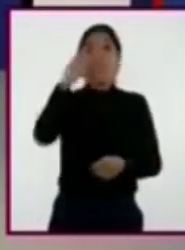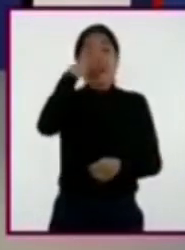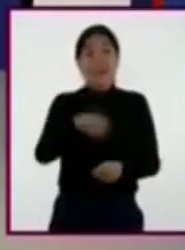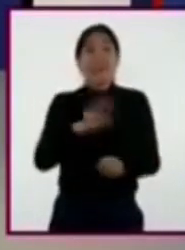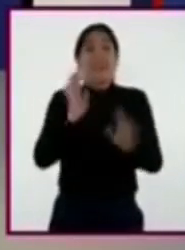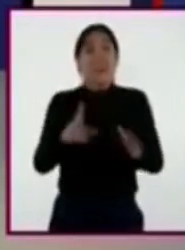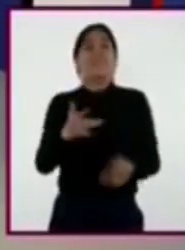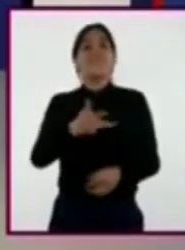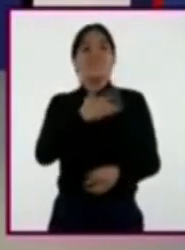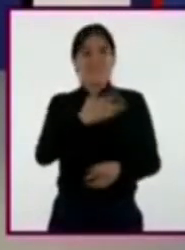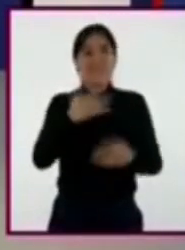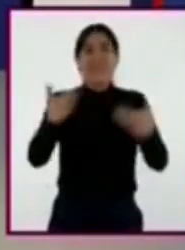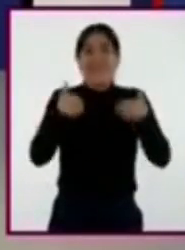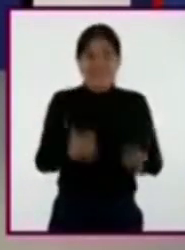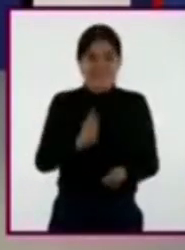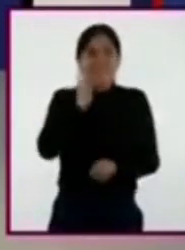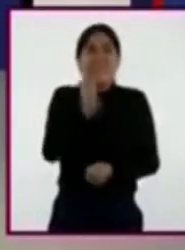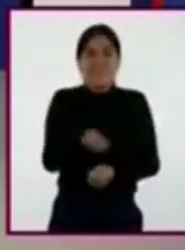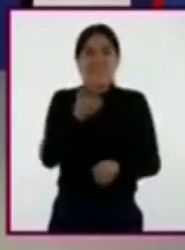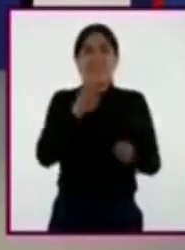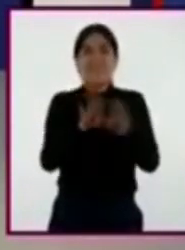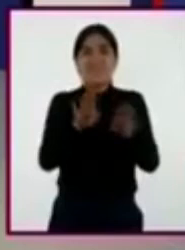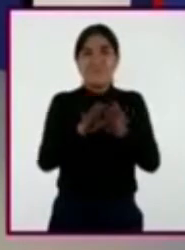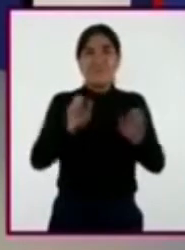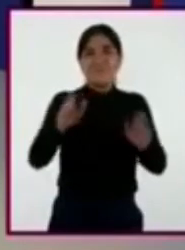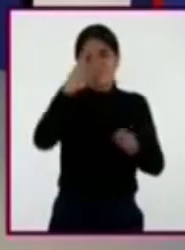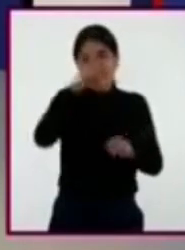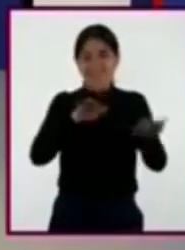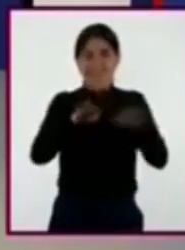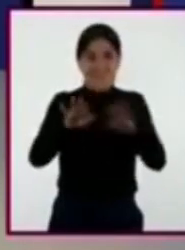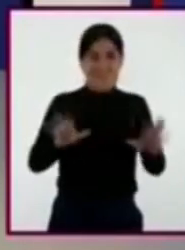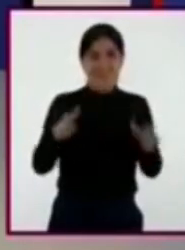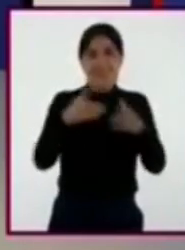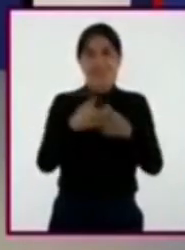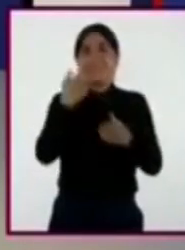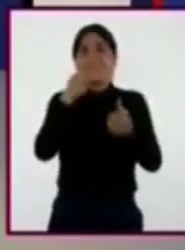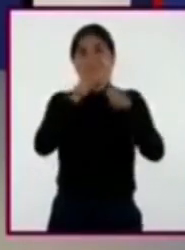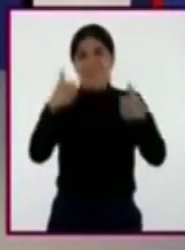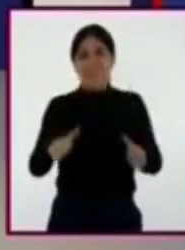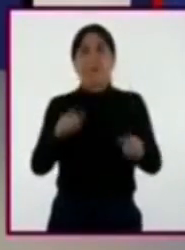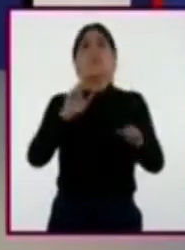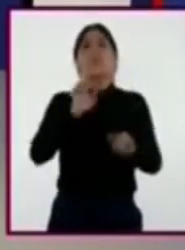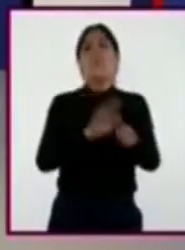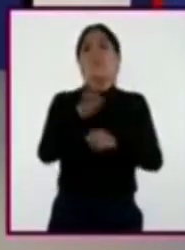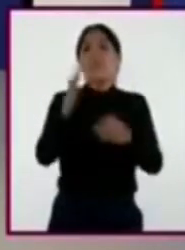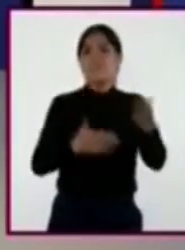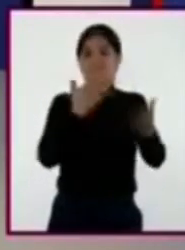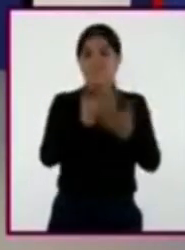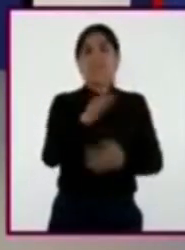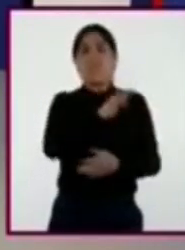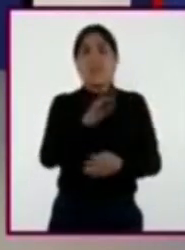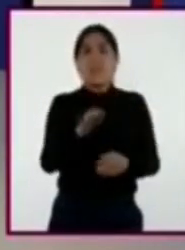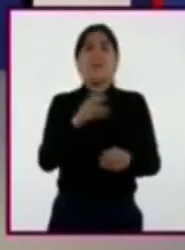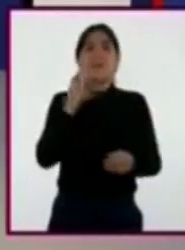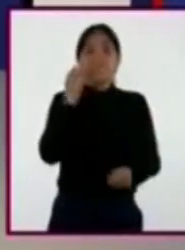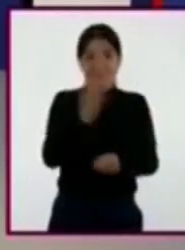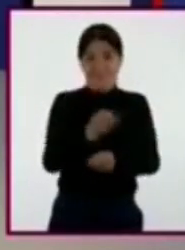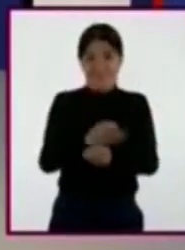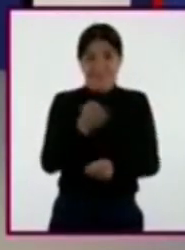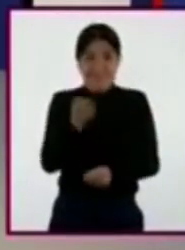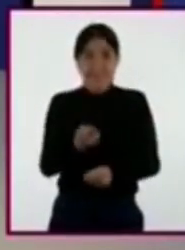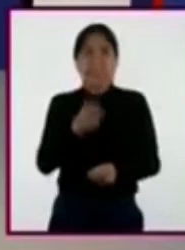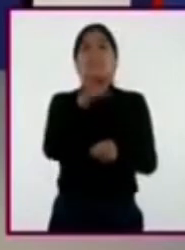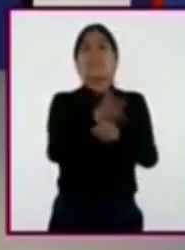vayamos entendiendo un poco más de cómo se trabaja colectivamente en el arte y qué propuestas artísticas pueden surgir de esto,